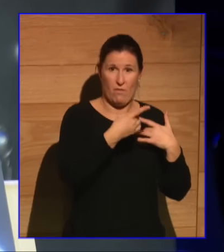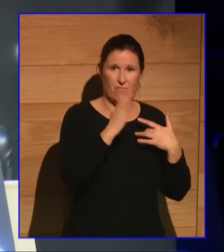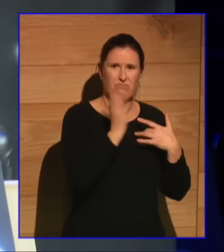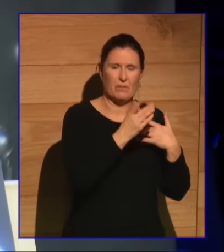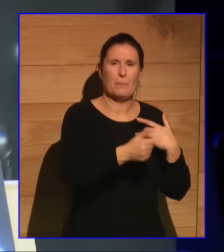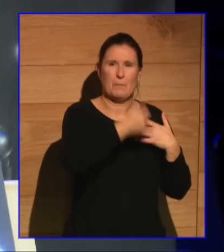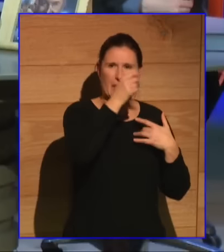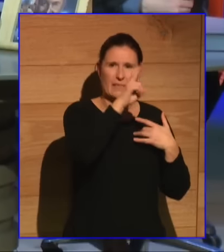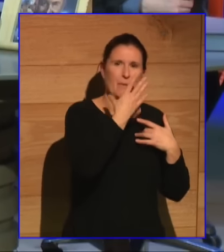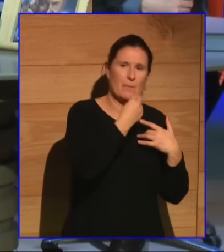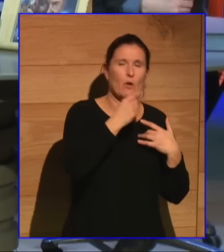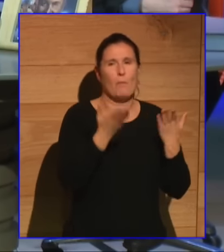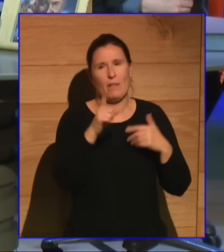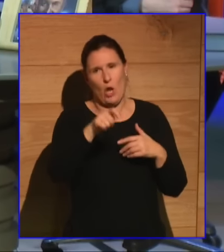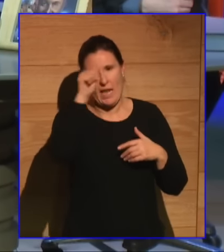Freddy se negó en una...